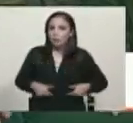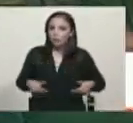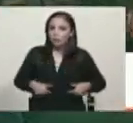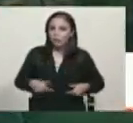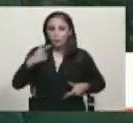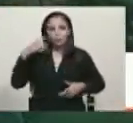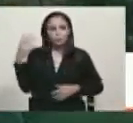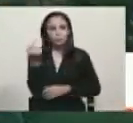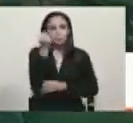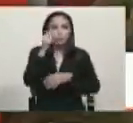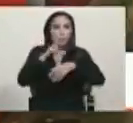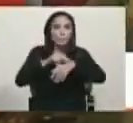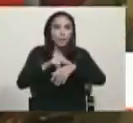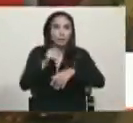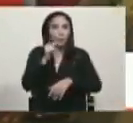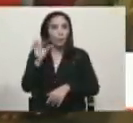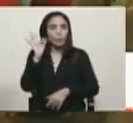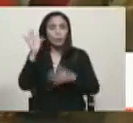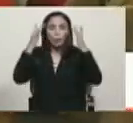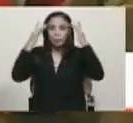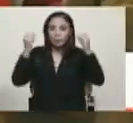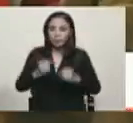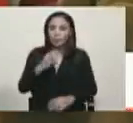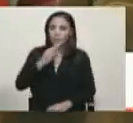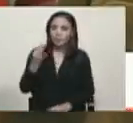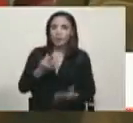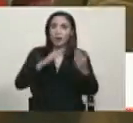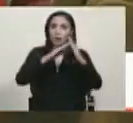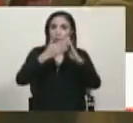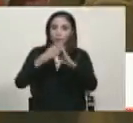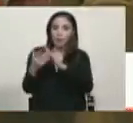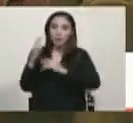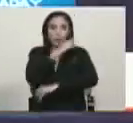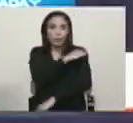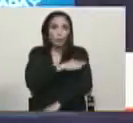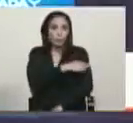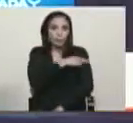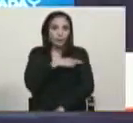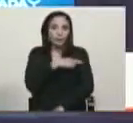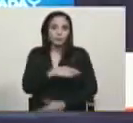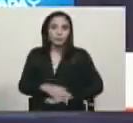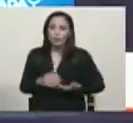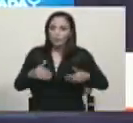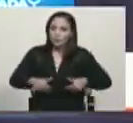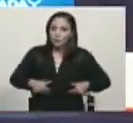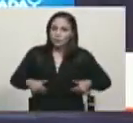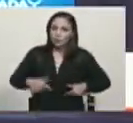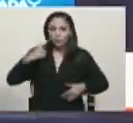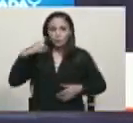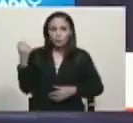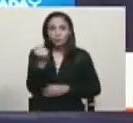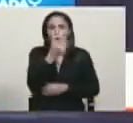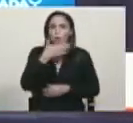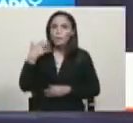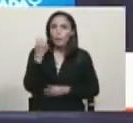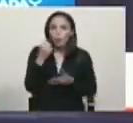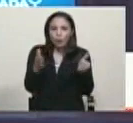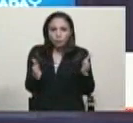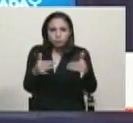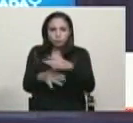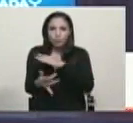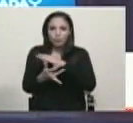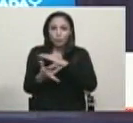tener los médicos, las médicas, los profesionales en las comunidades, en los hospitales, el esfuerzo por tener los mejores equipos del